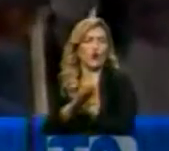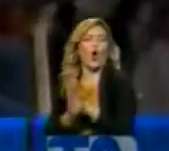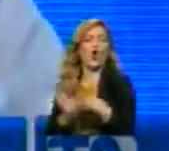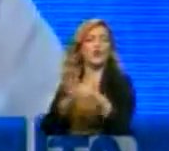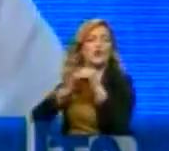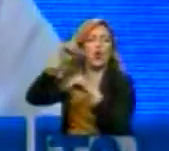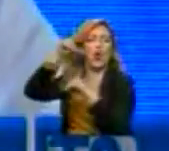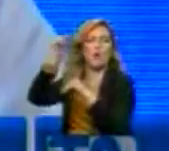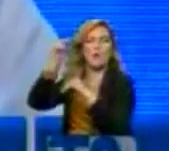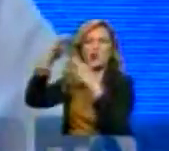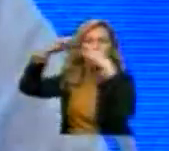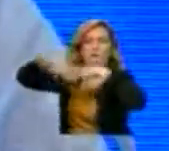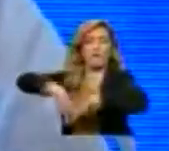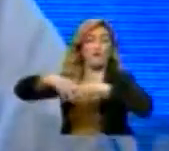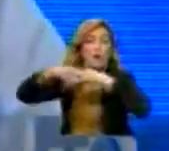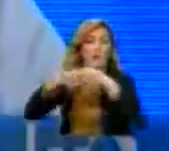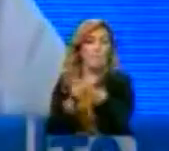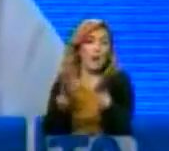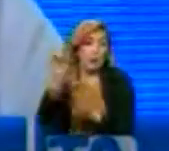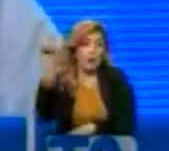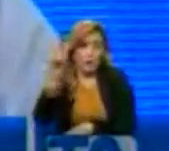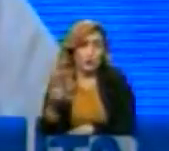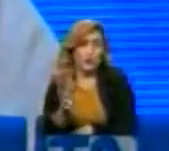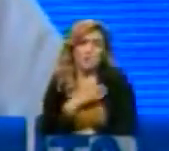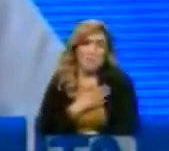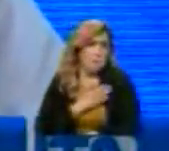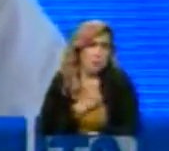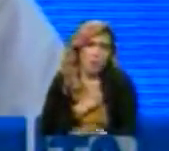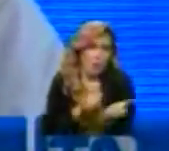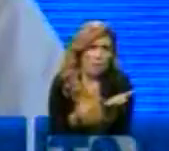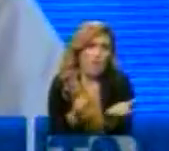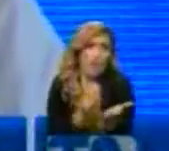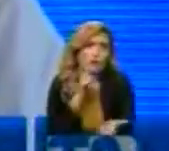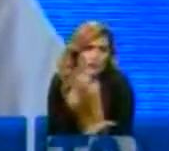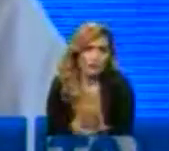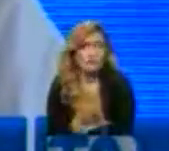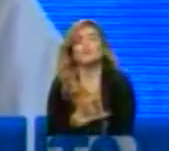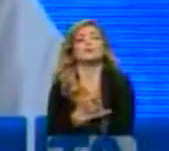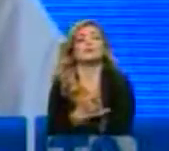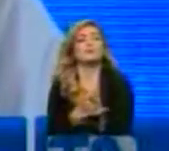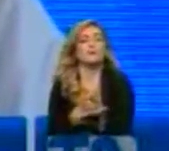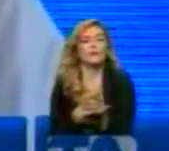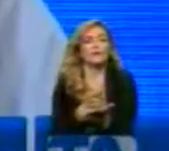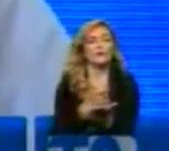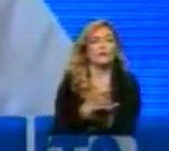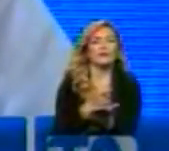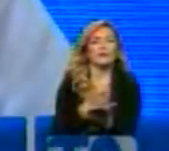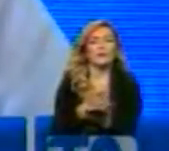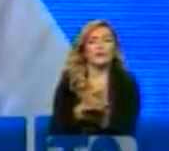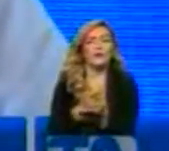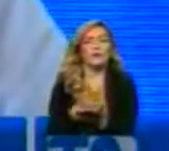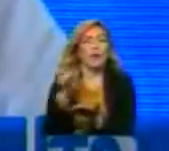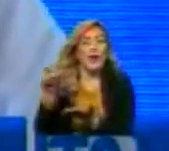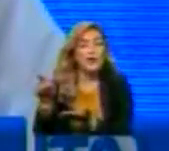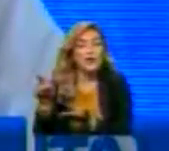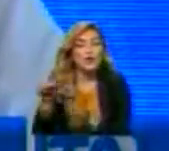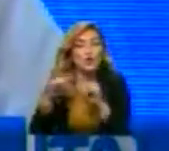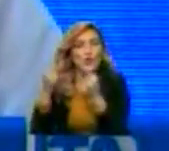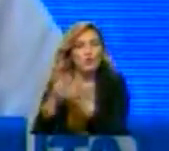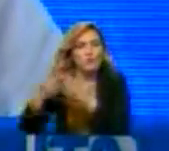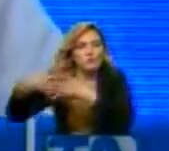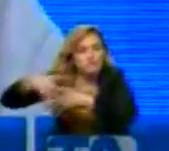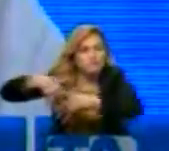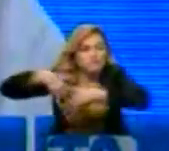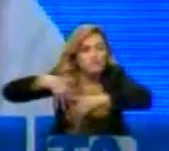Estado. Los hermanos venezolanos son nuestros hermanos como todos los seres humanos de la tierra. Pero con ellos vinieron